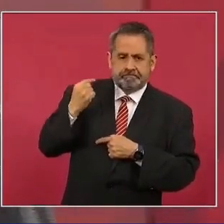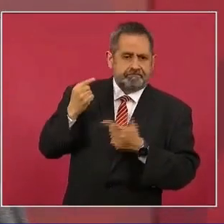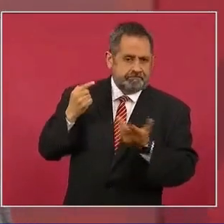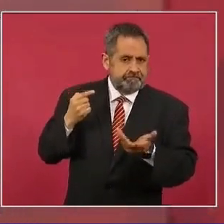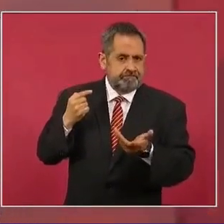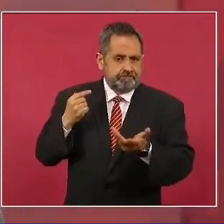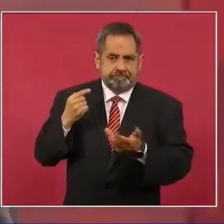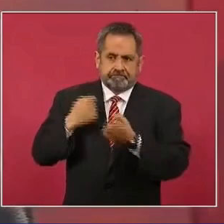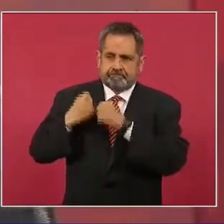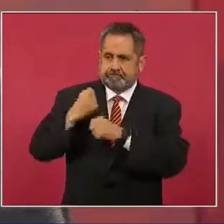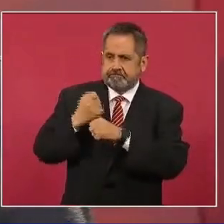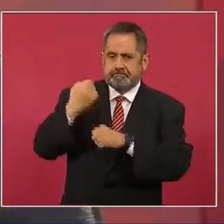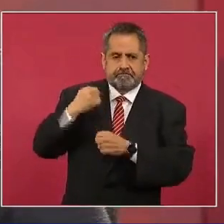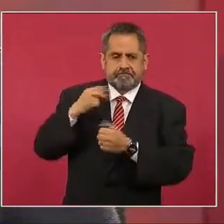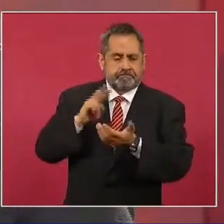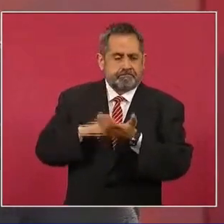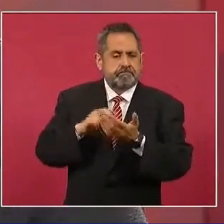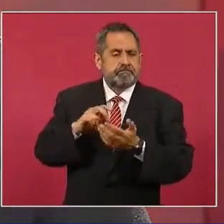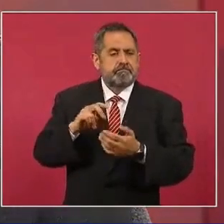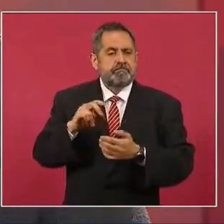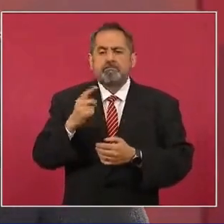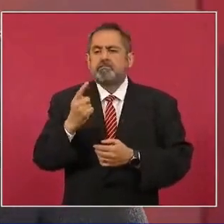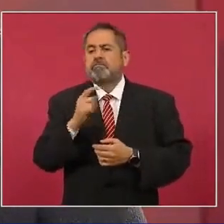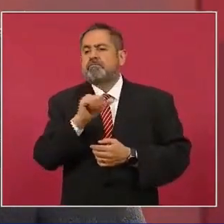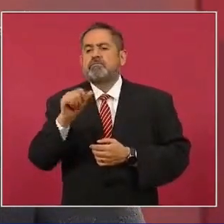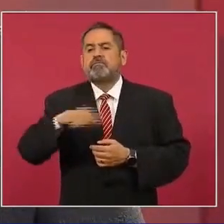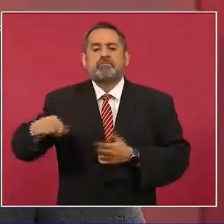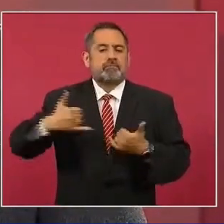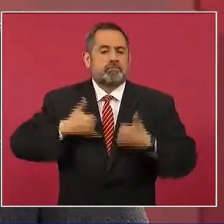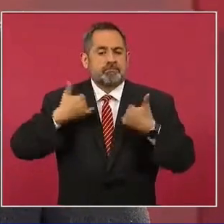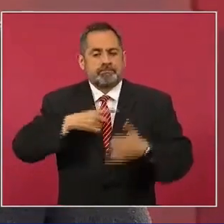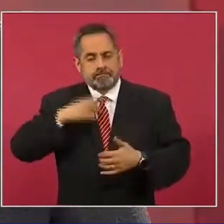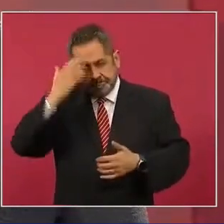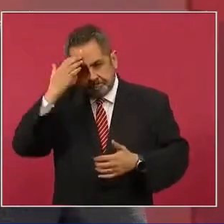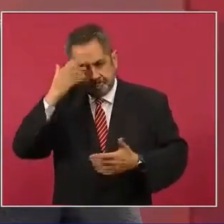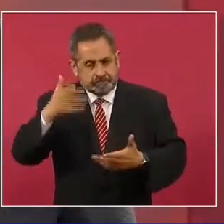de varios años para los jóvenes.